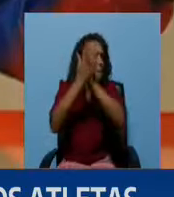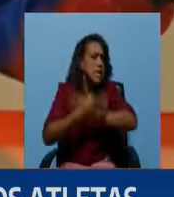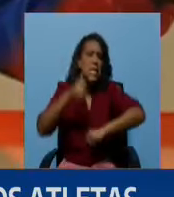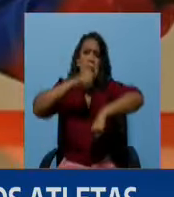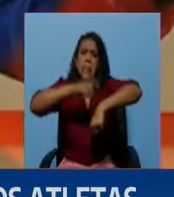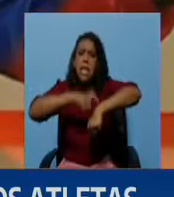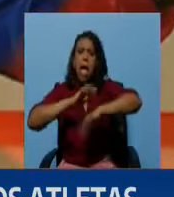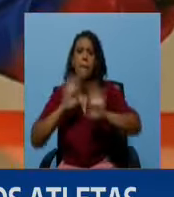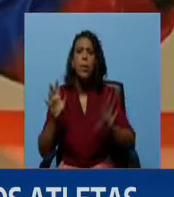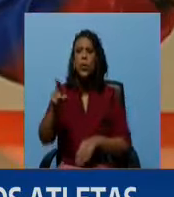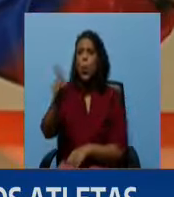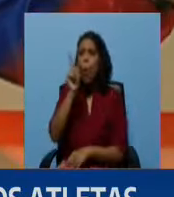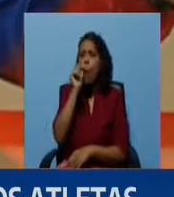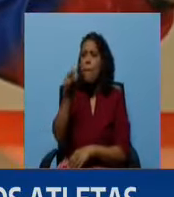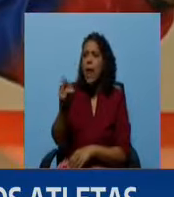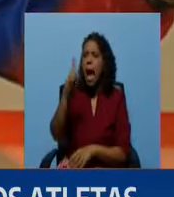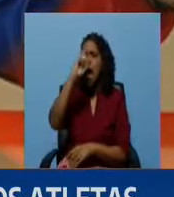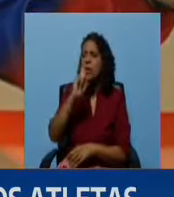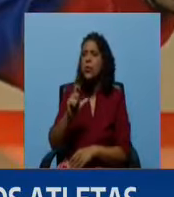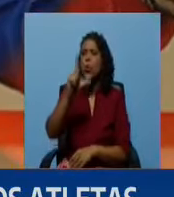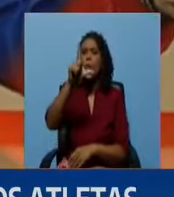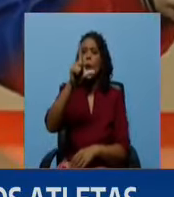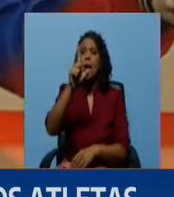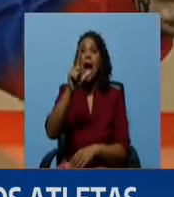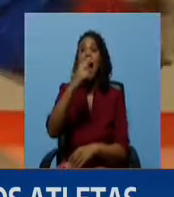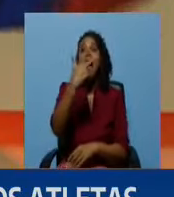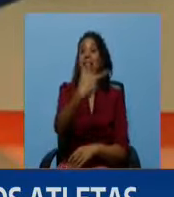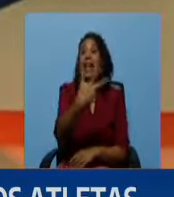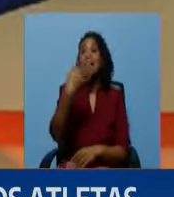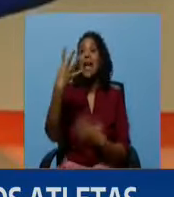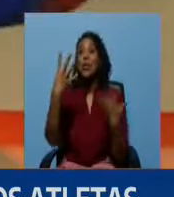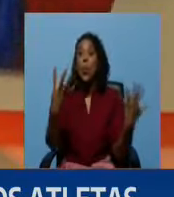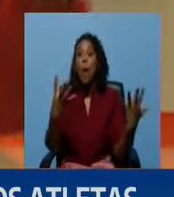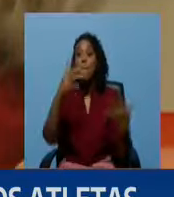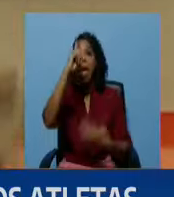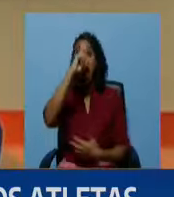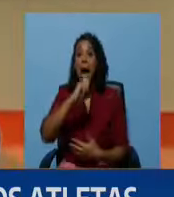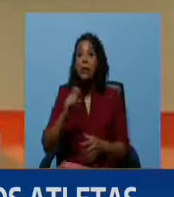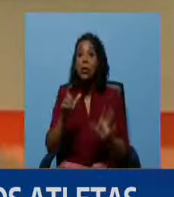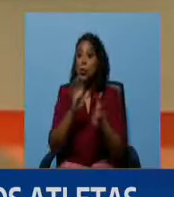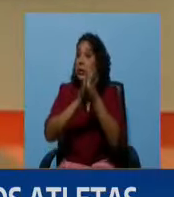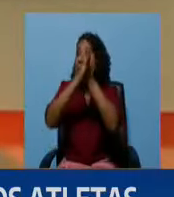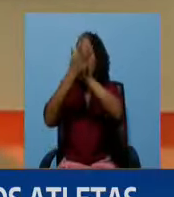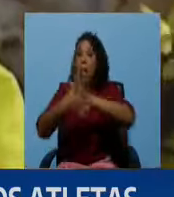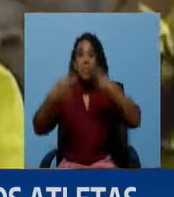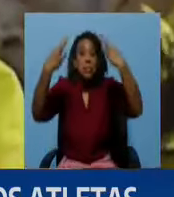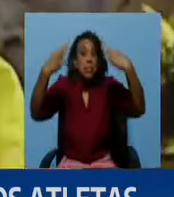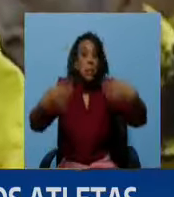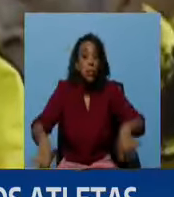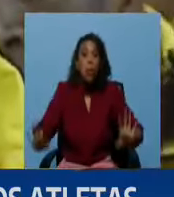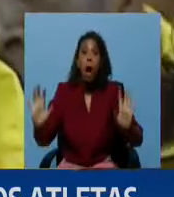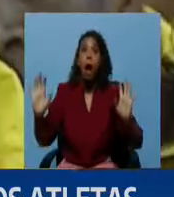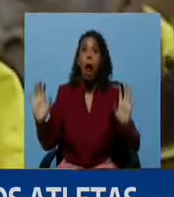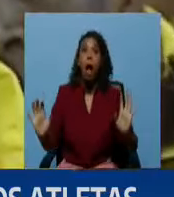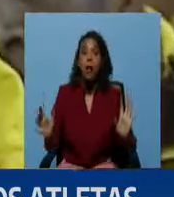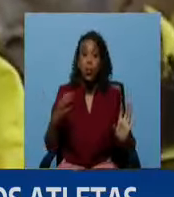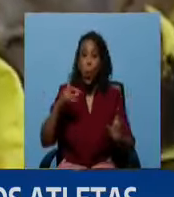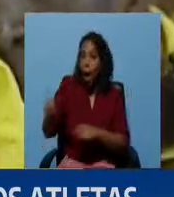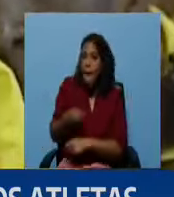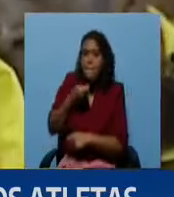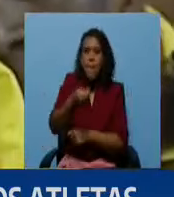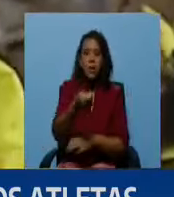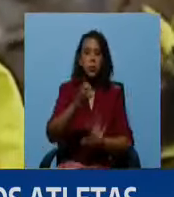¿Tú qué edad tienes, Limardo? 39. Tú rompiste los ciclos naturales de los